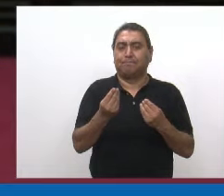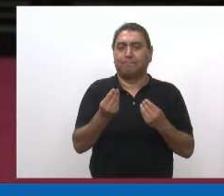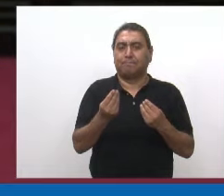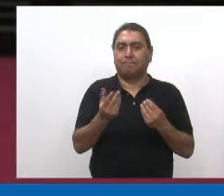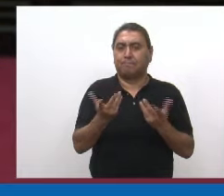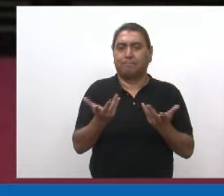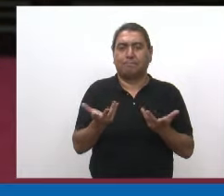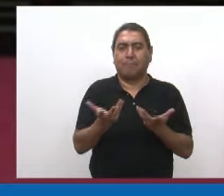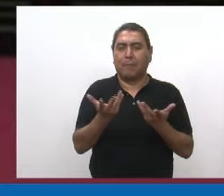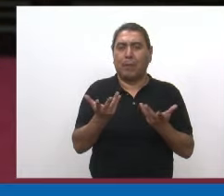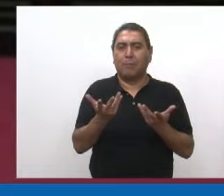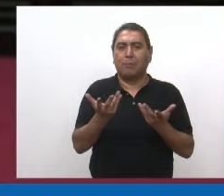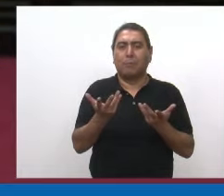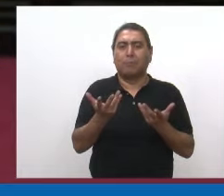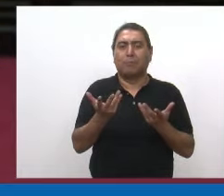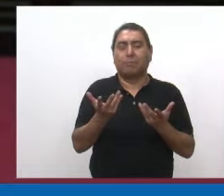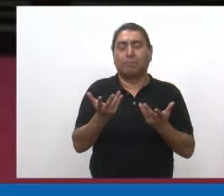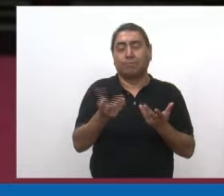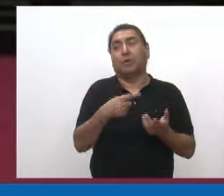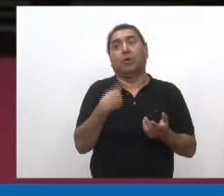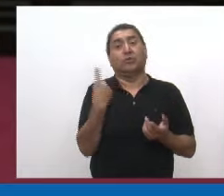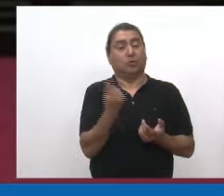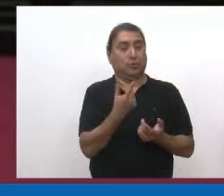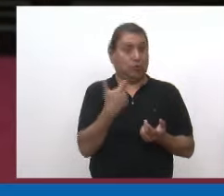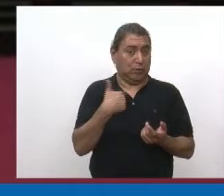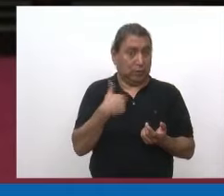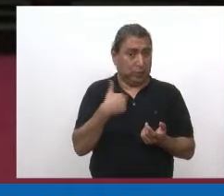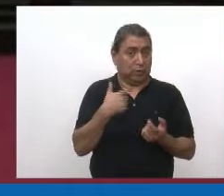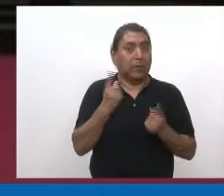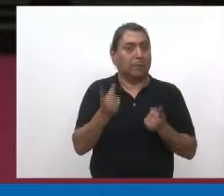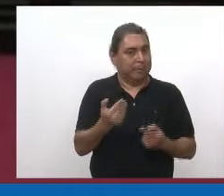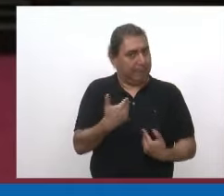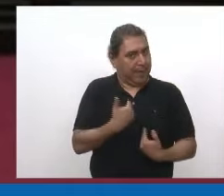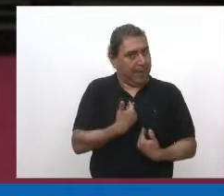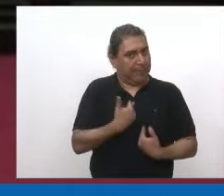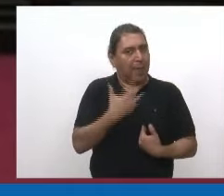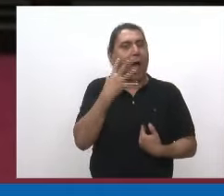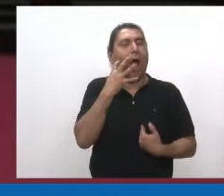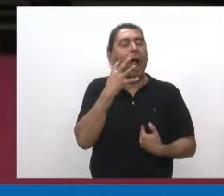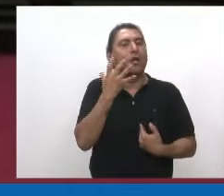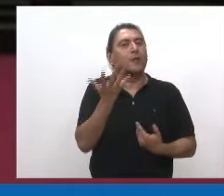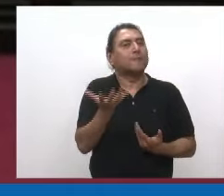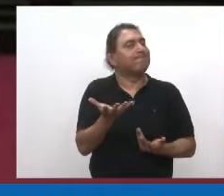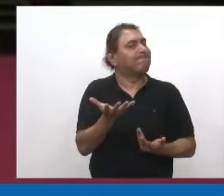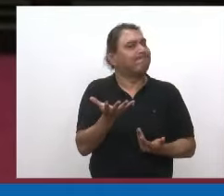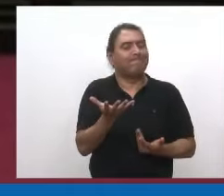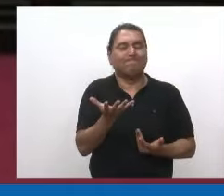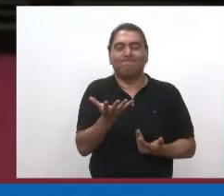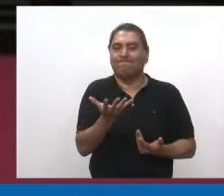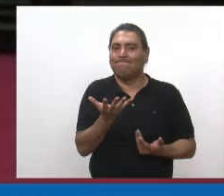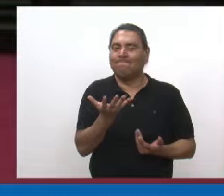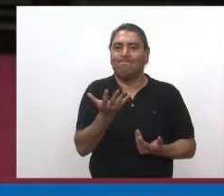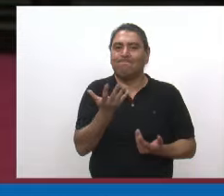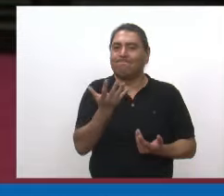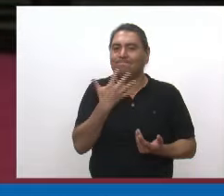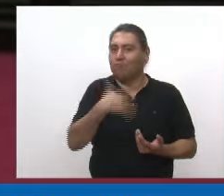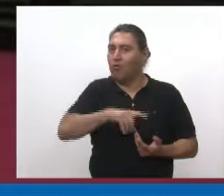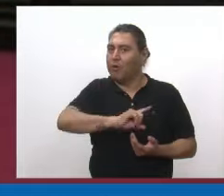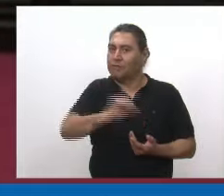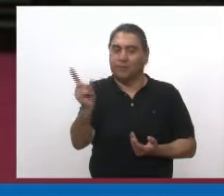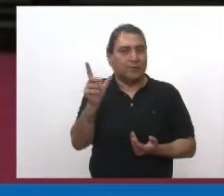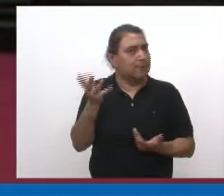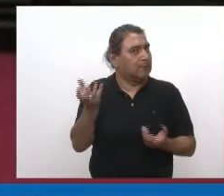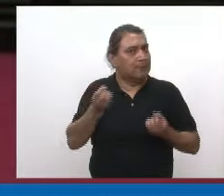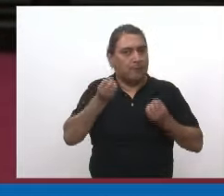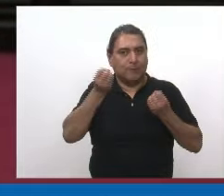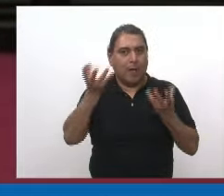por lo menos para los argentinos y para mí, hay algo que no me cierra. ¿Por qué? ¿Por qué